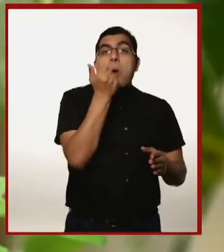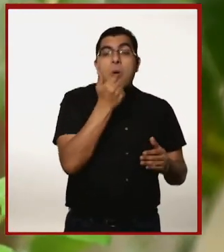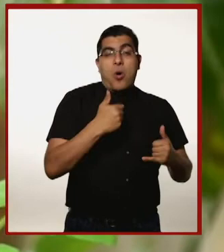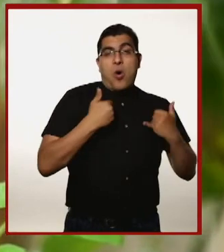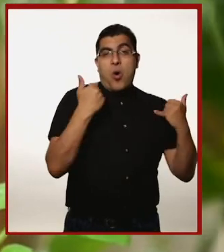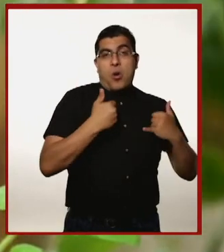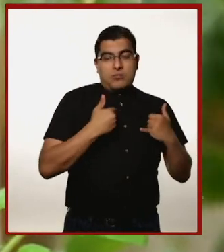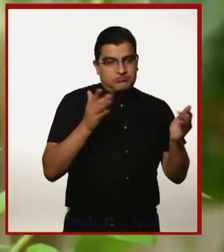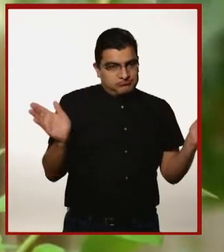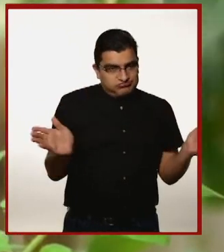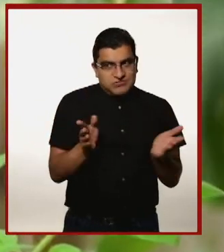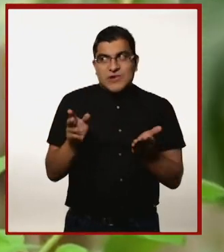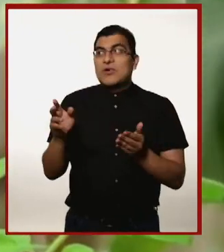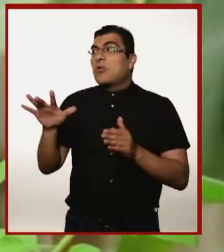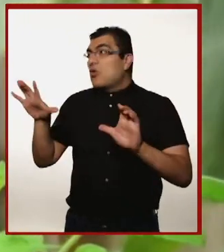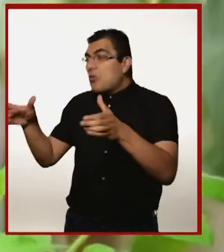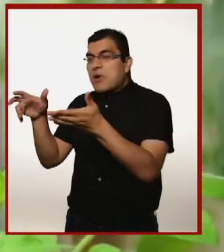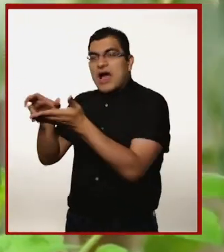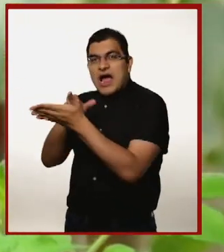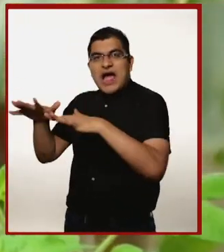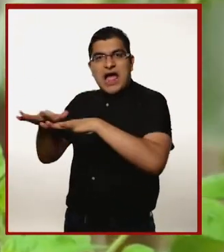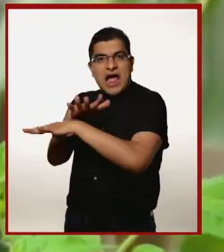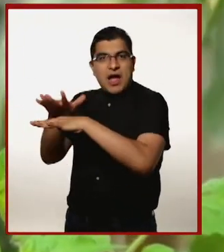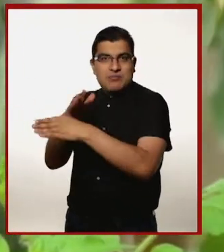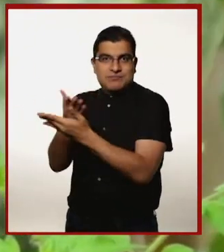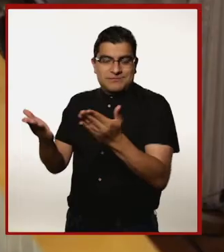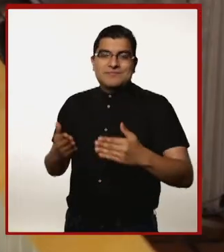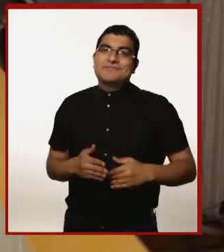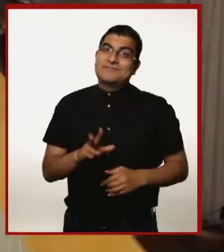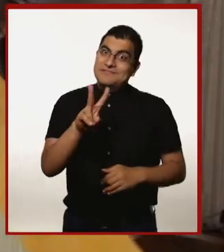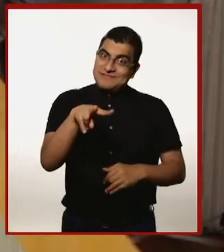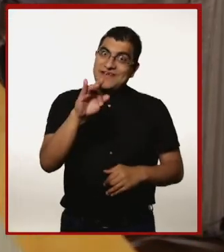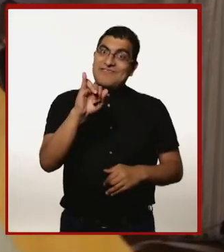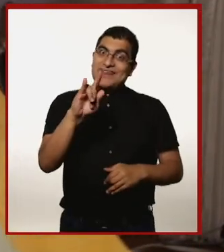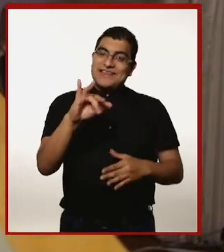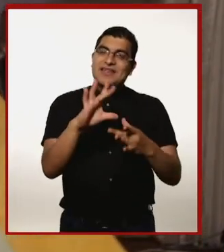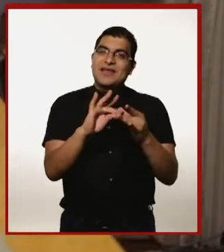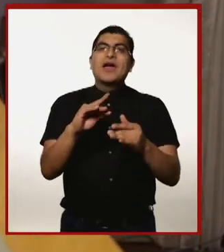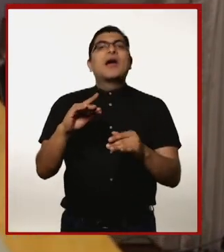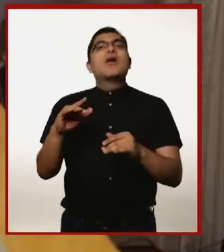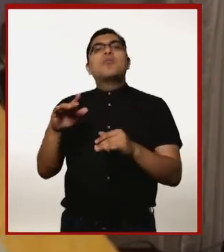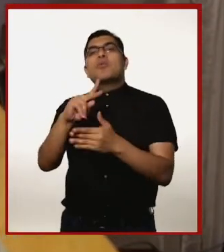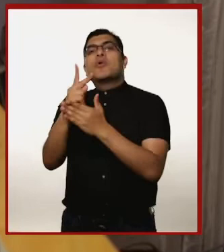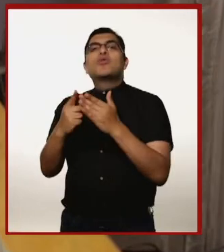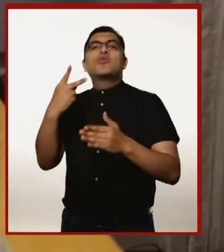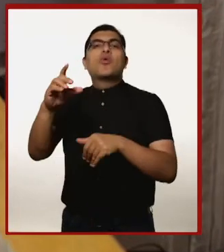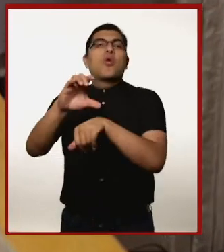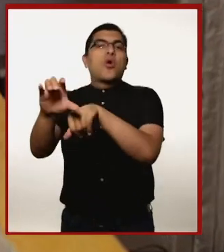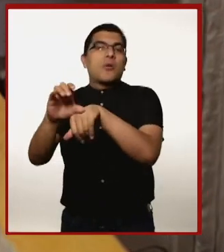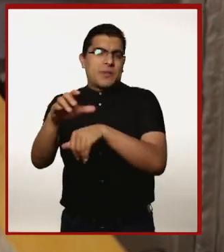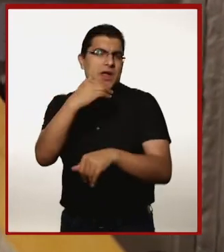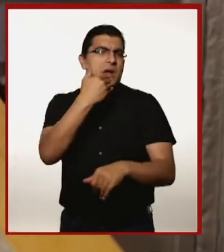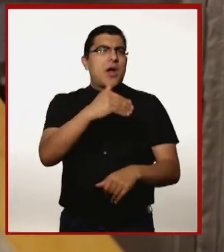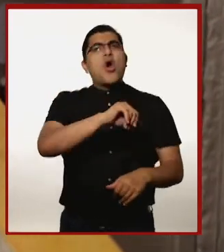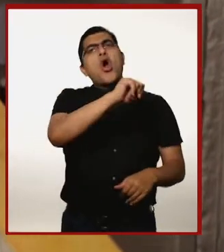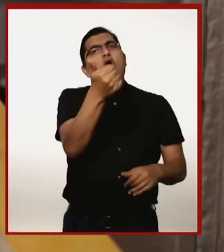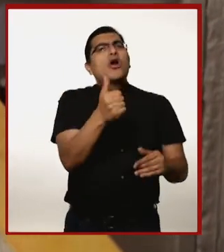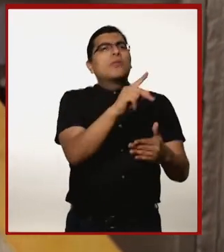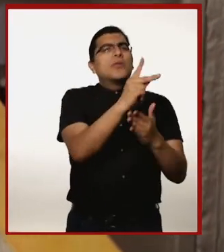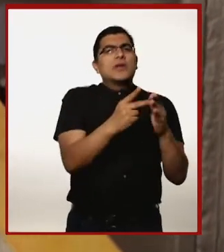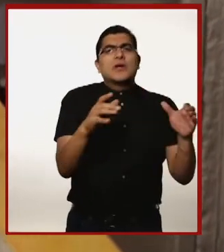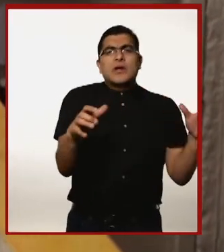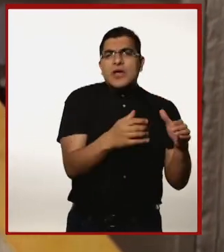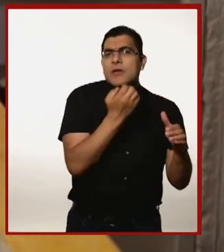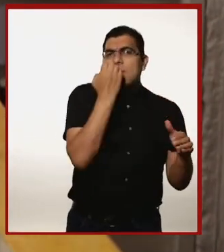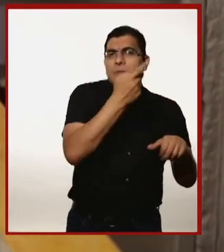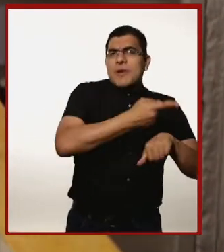propios jóvenes que están impulsando cambios en sus comunidades, ¿no? Felicitas, ya nos hablabas del proyecto de Colombia, pero ¿qué tipo de proyectos se